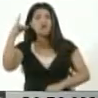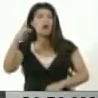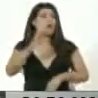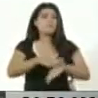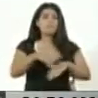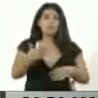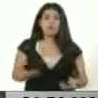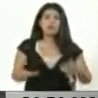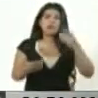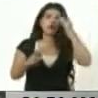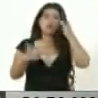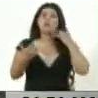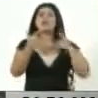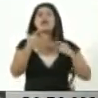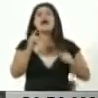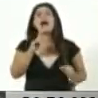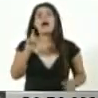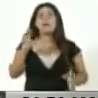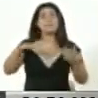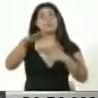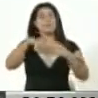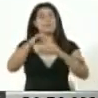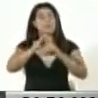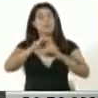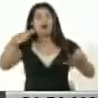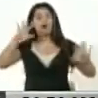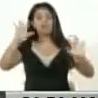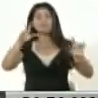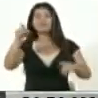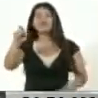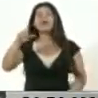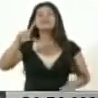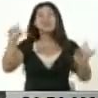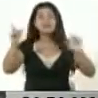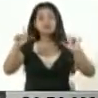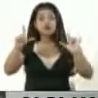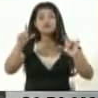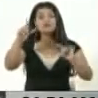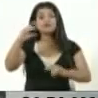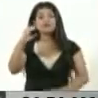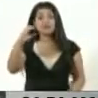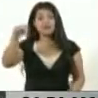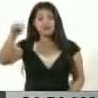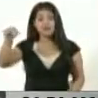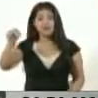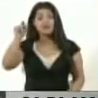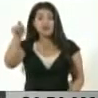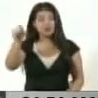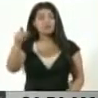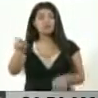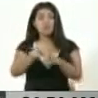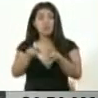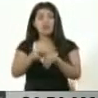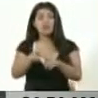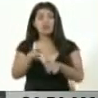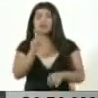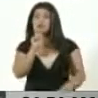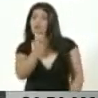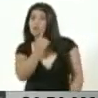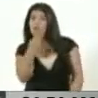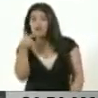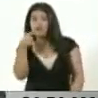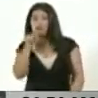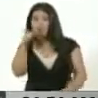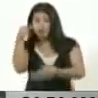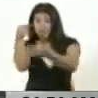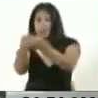CNN no armó el mismo escándalo que tiene ahora. Han falsificado la identidad de un menor para montar una campaña contra el presidente